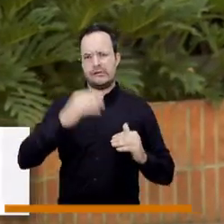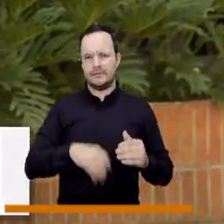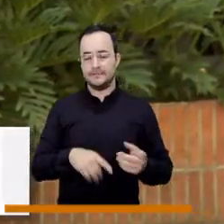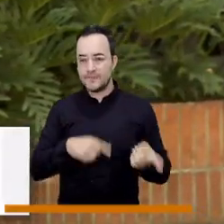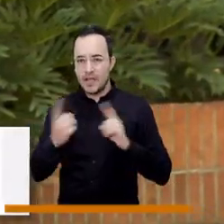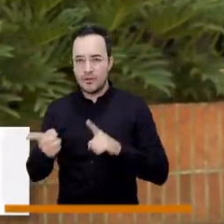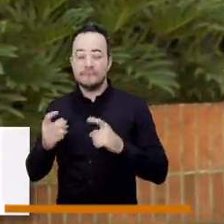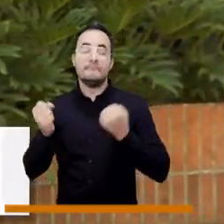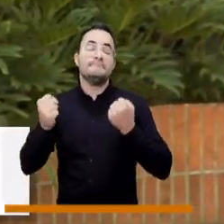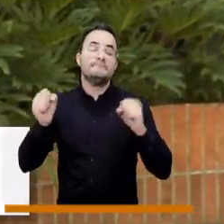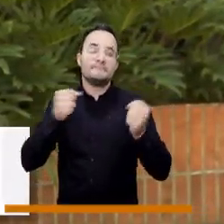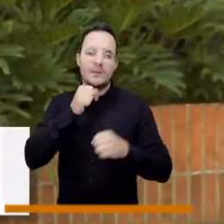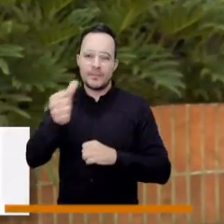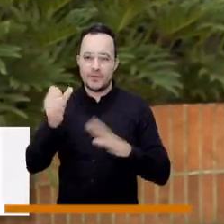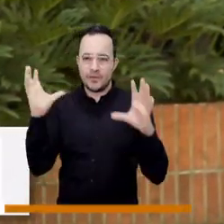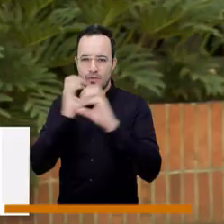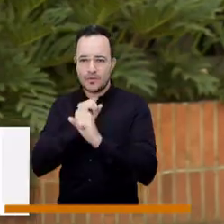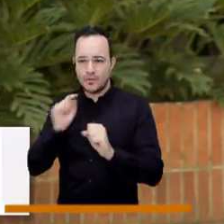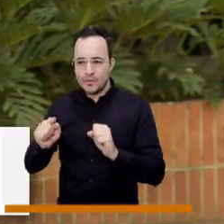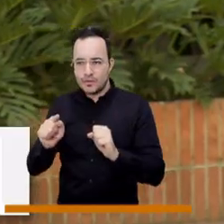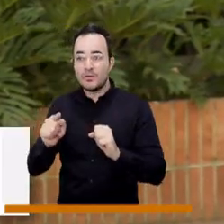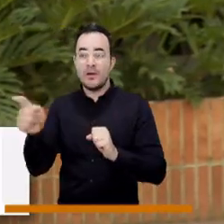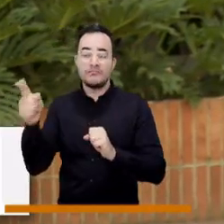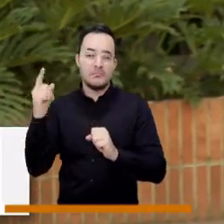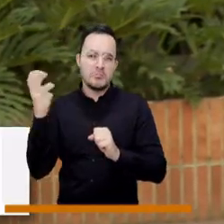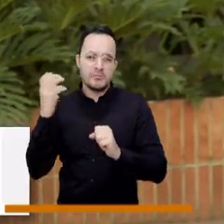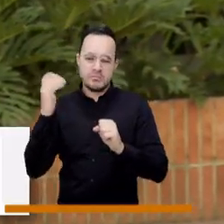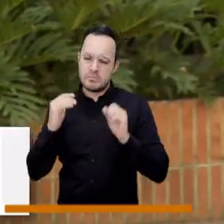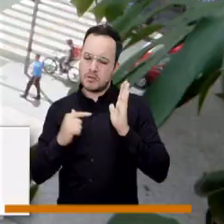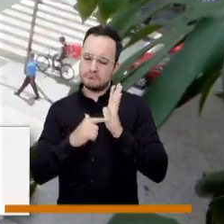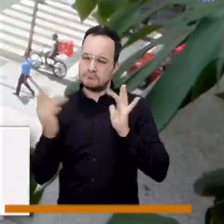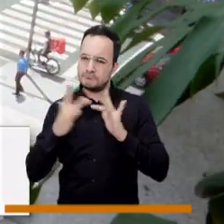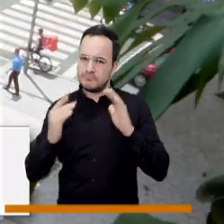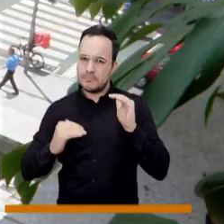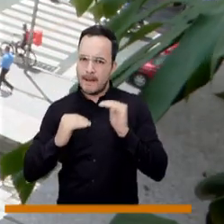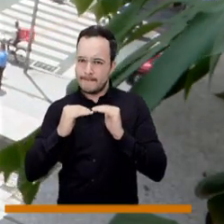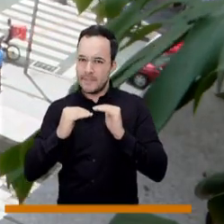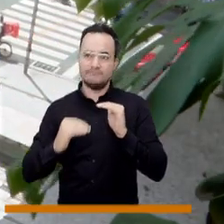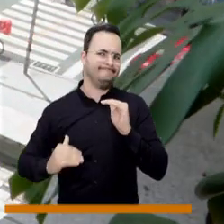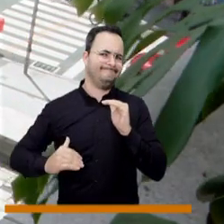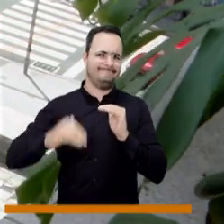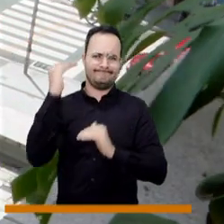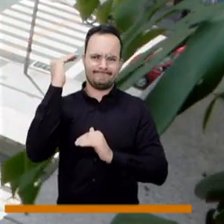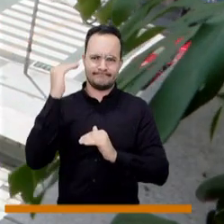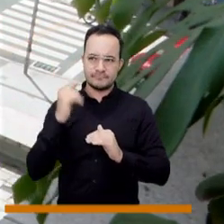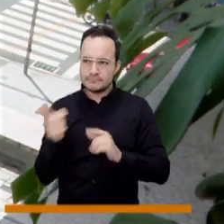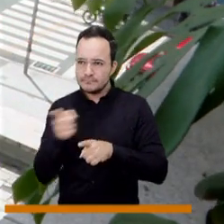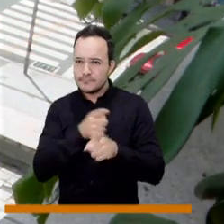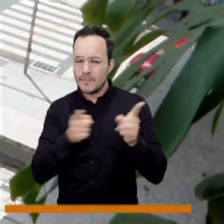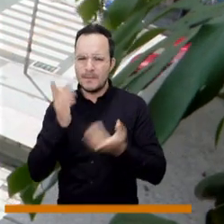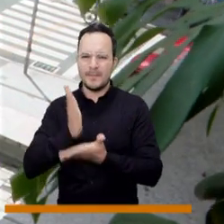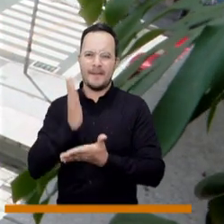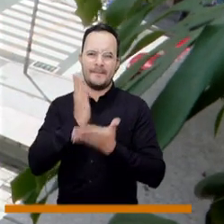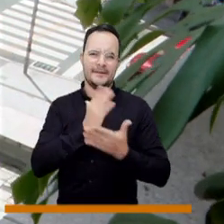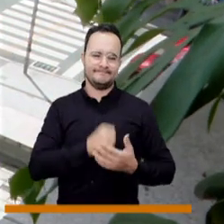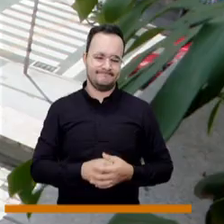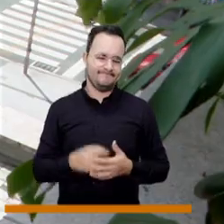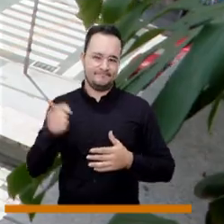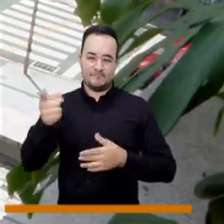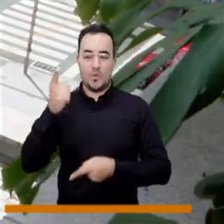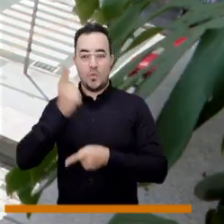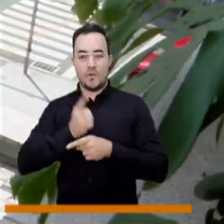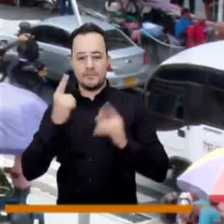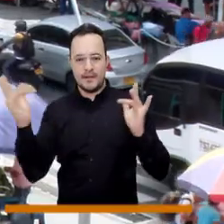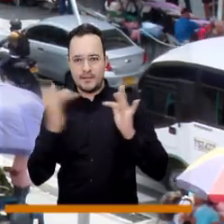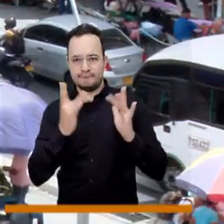horario diurno, pero realmente es preocupante verificar el horario nocturno, que digamos que es de especial interés por todo lo que a nivel